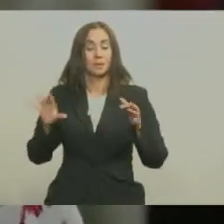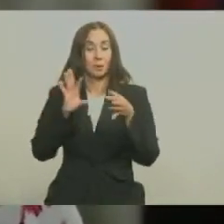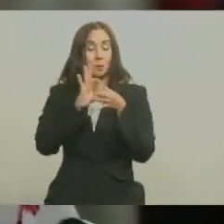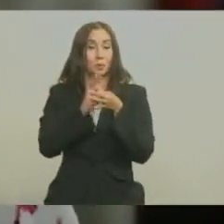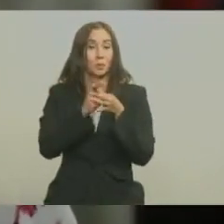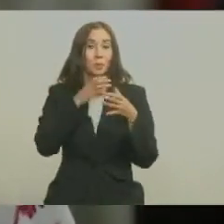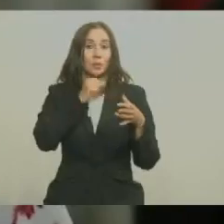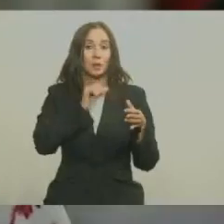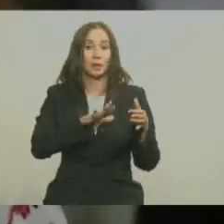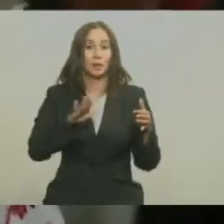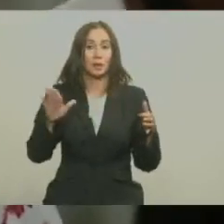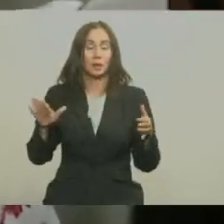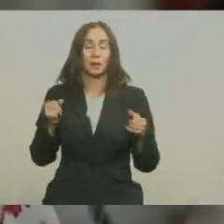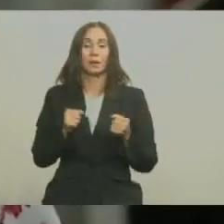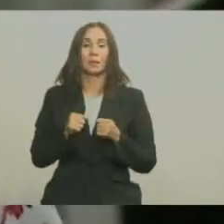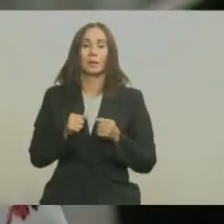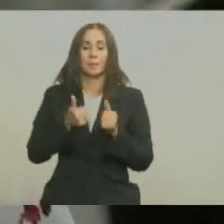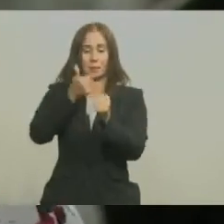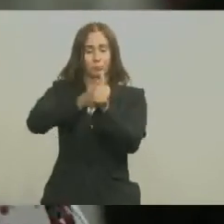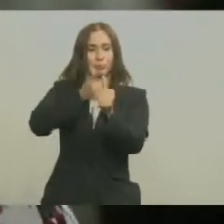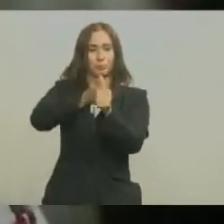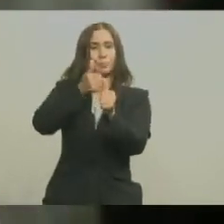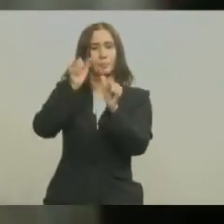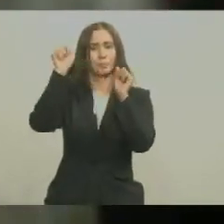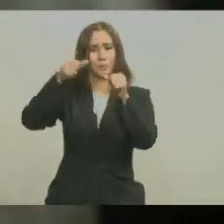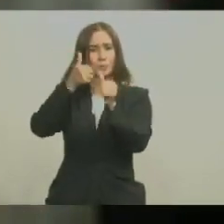uniones tempranas para el caso de la persecución penal.